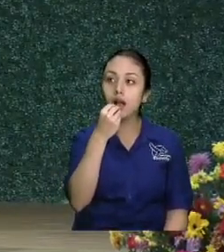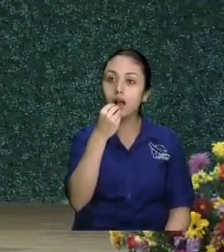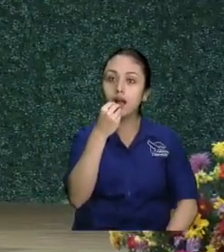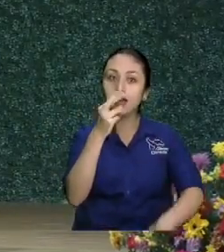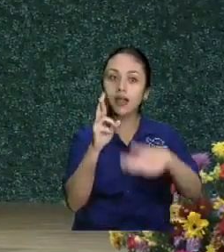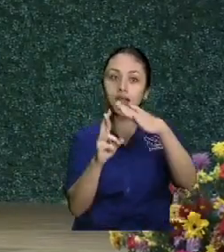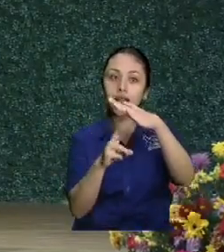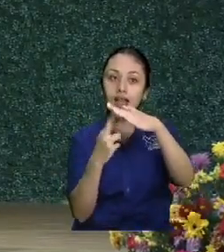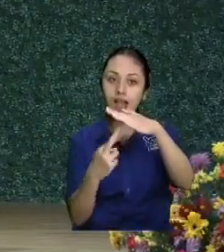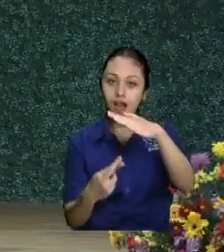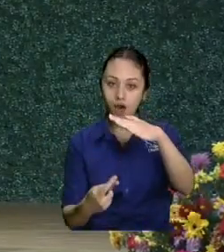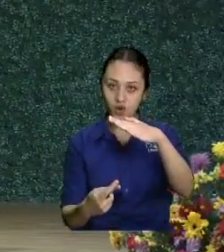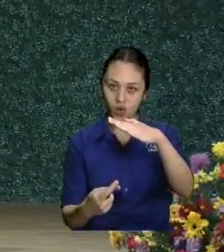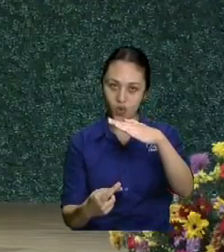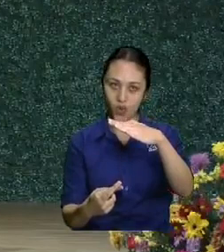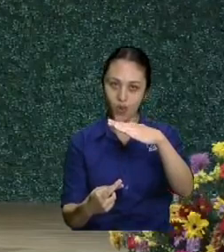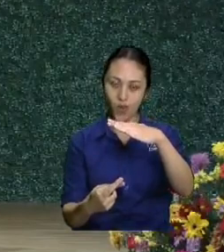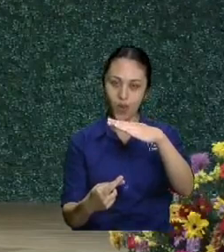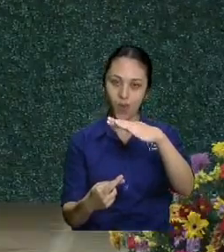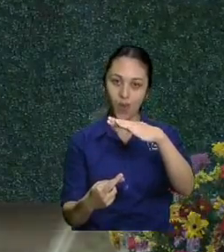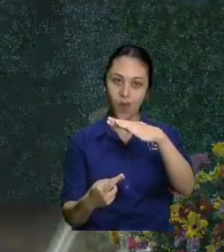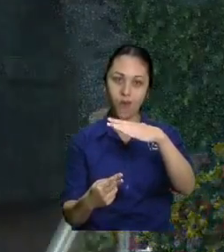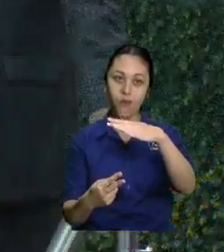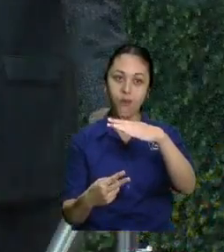y no la tenga que besar.